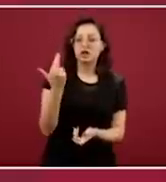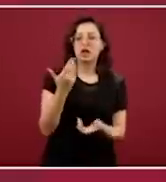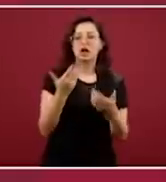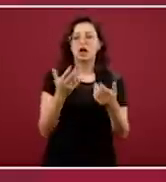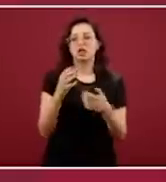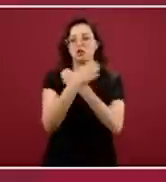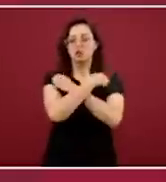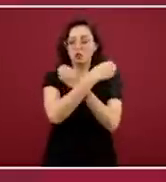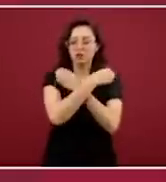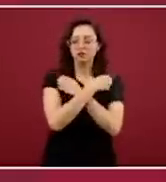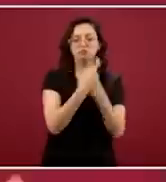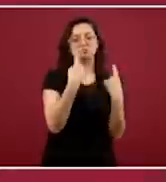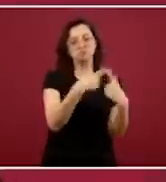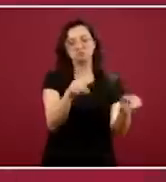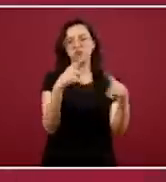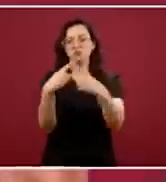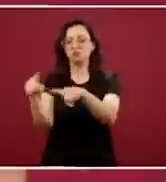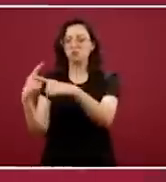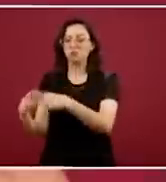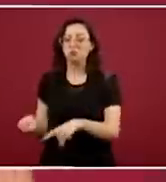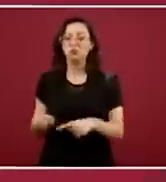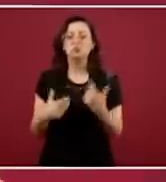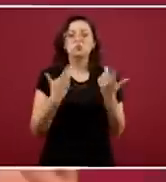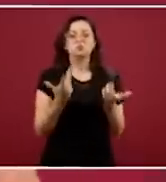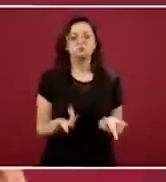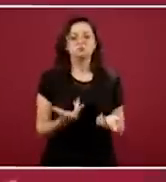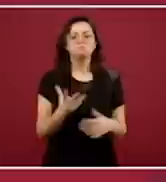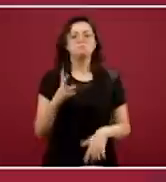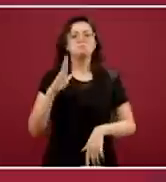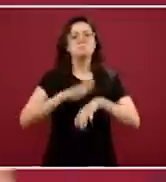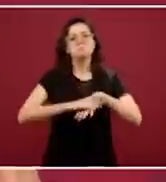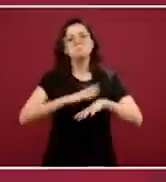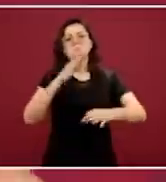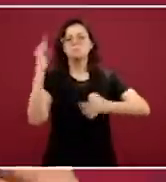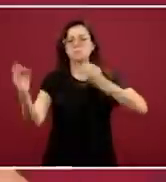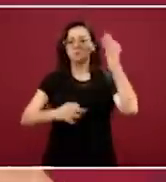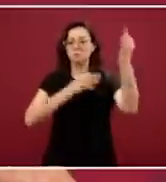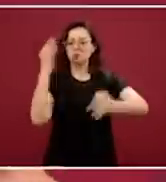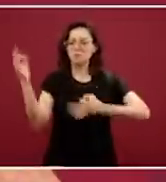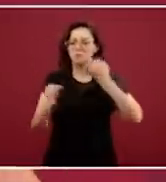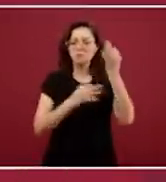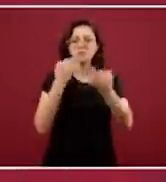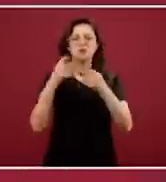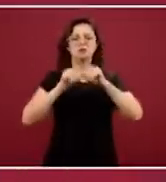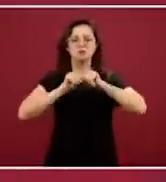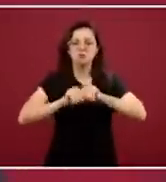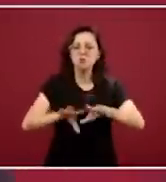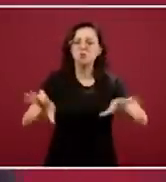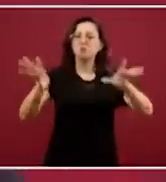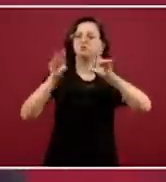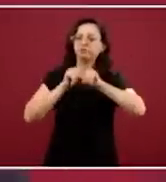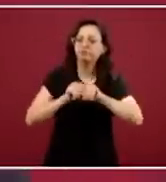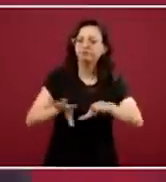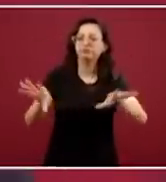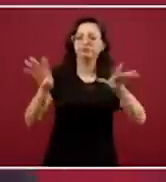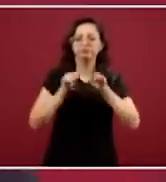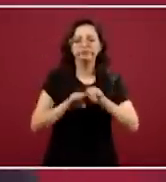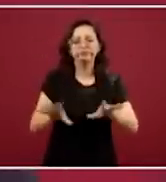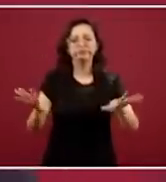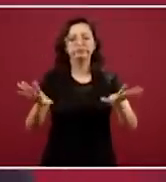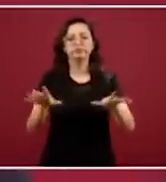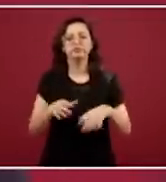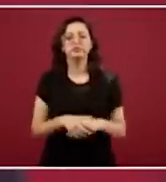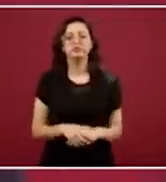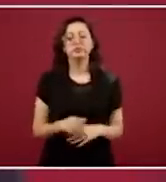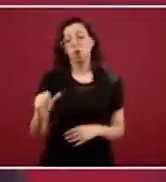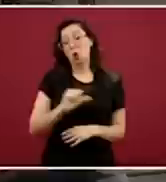Radio Educación, etcétera. Entonces, lo que vamos a hacer es un poco más activos en posicionar los mensajes.